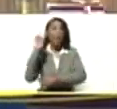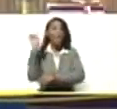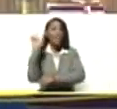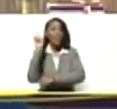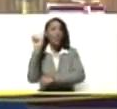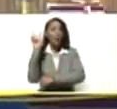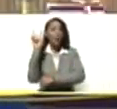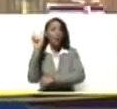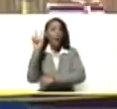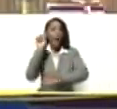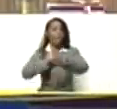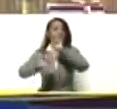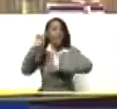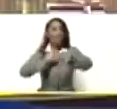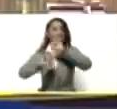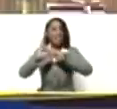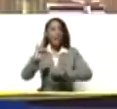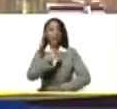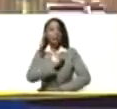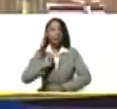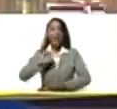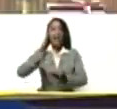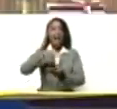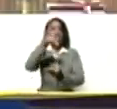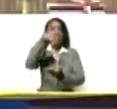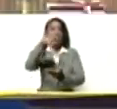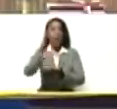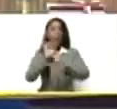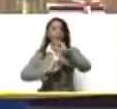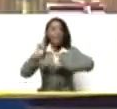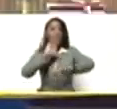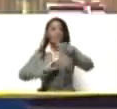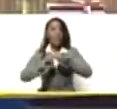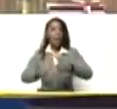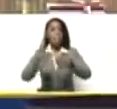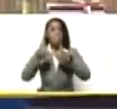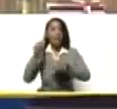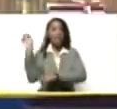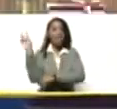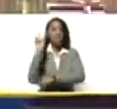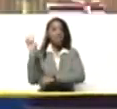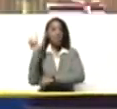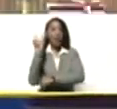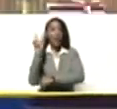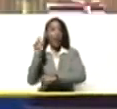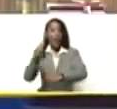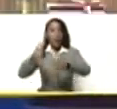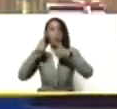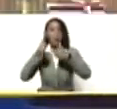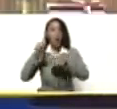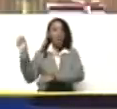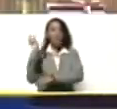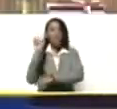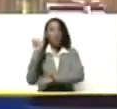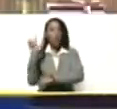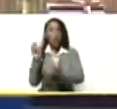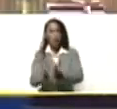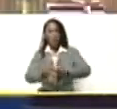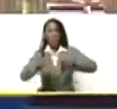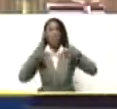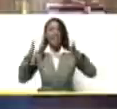en defensa de la identidad nacional y en defensa del bien venezolano de lo bueno venezolano de lo grande